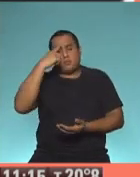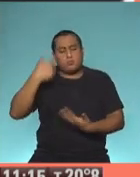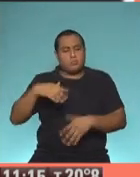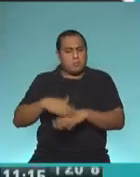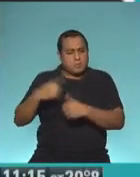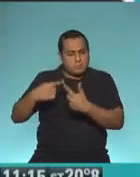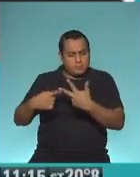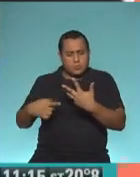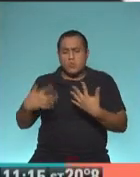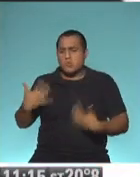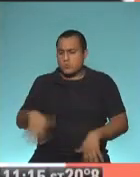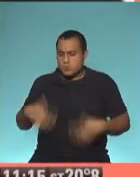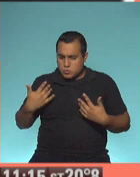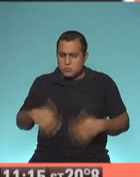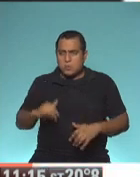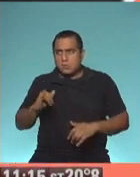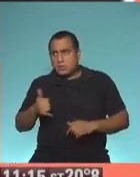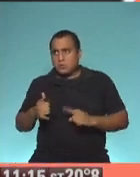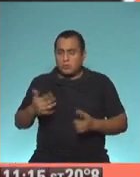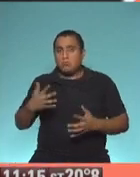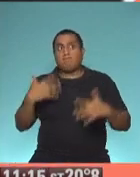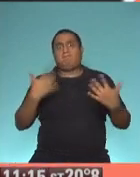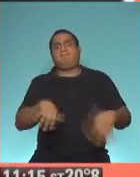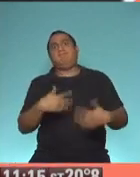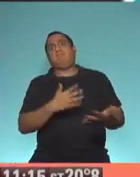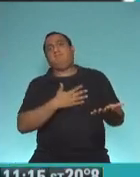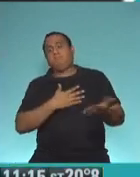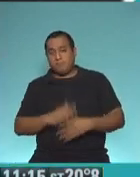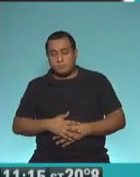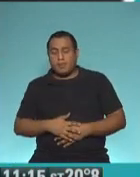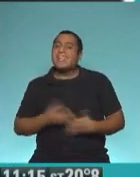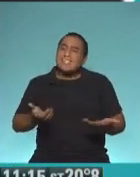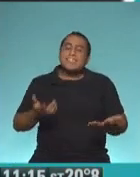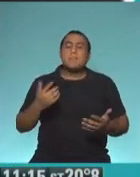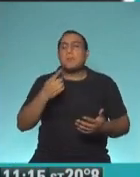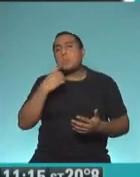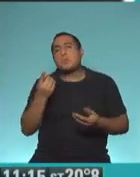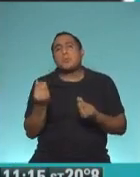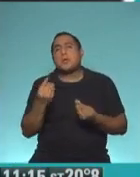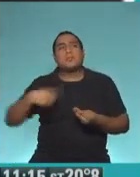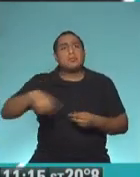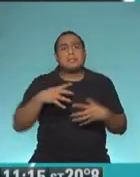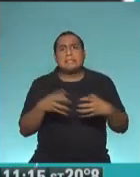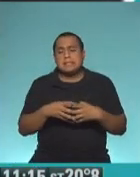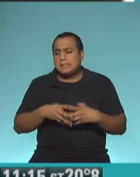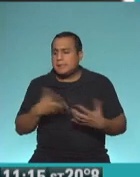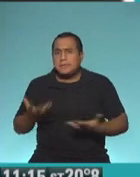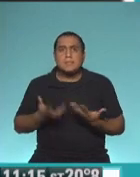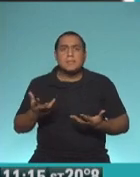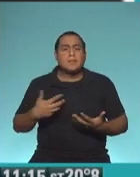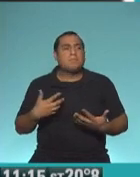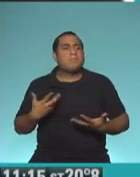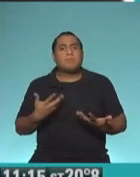responsabilidad que, sin duda, que le pesa. Bueno, más que nada, esta pregunta tenía que ver con esta ansiedad que muchas veces hay en todos nosotros como ciudadanos, que no